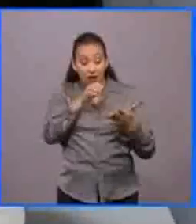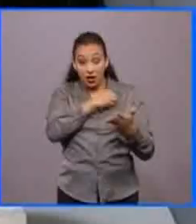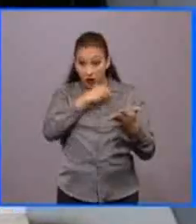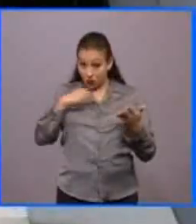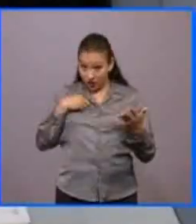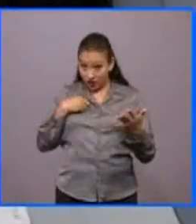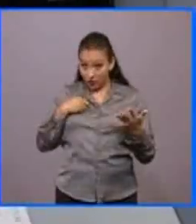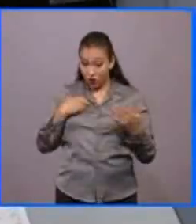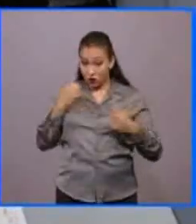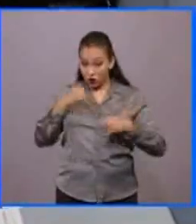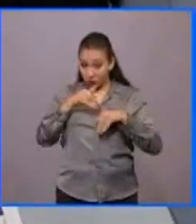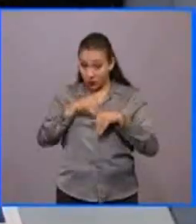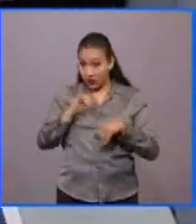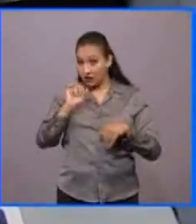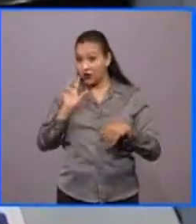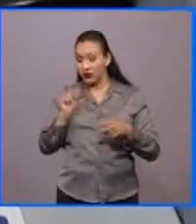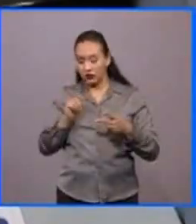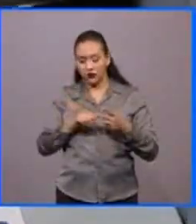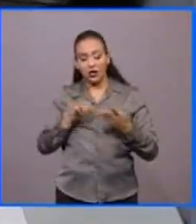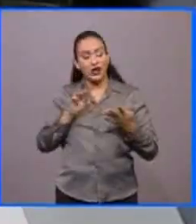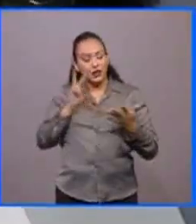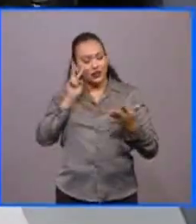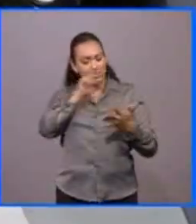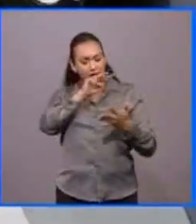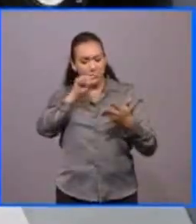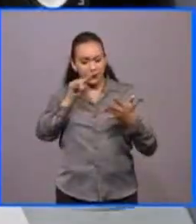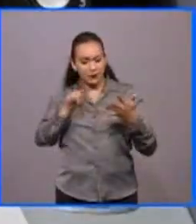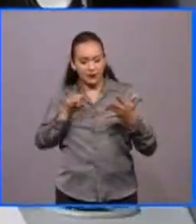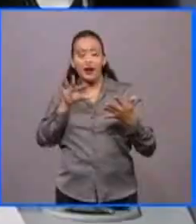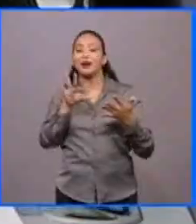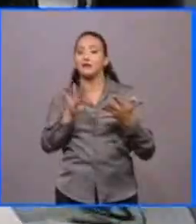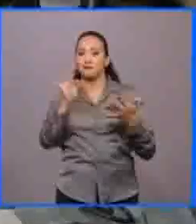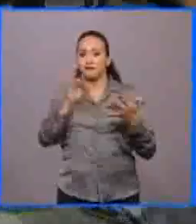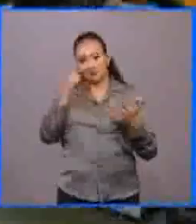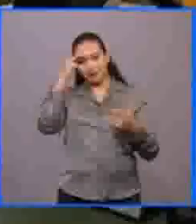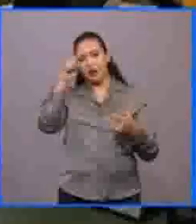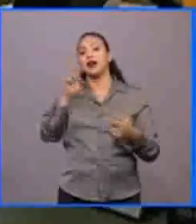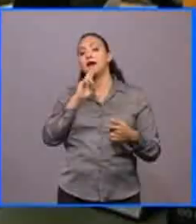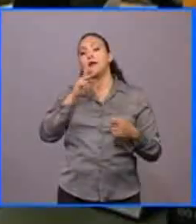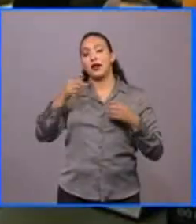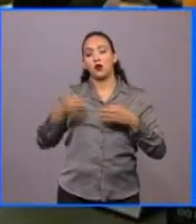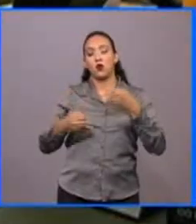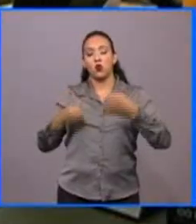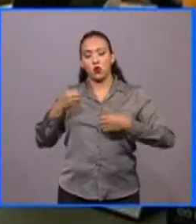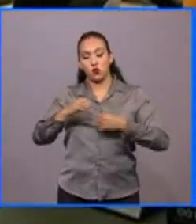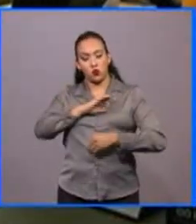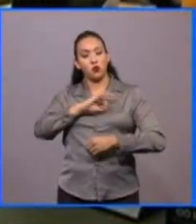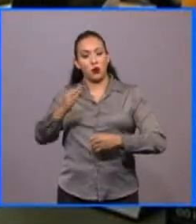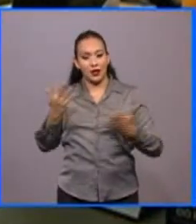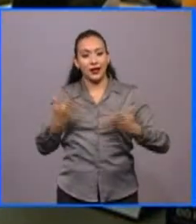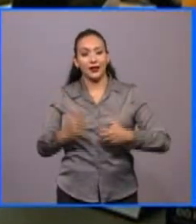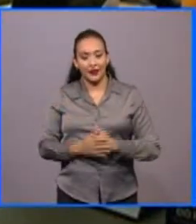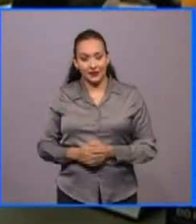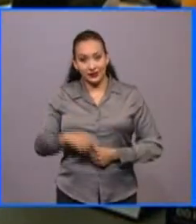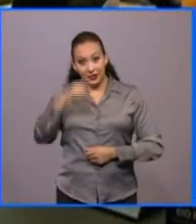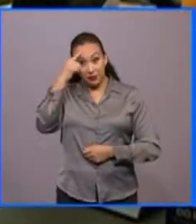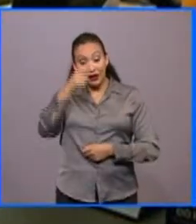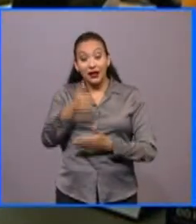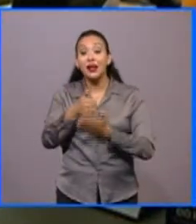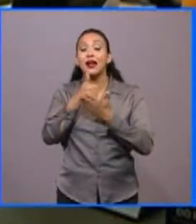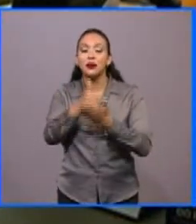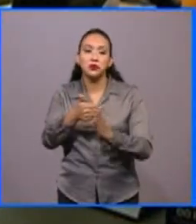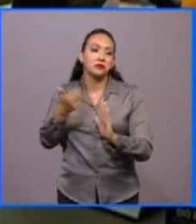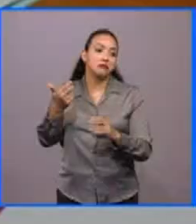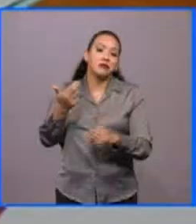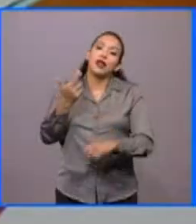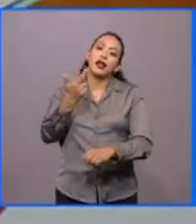y, en caso de que no lo sean, elegir el que tenga mayor relación con la temática planteada, en la inteligencia que pueda apartarse de aquel